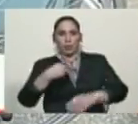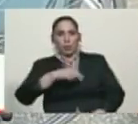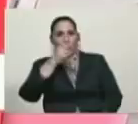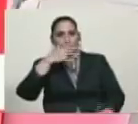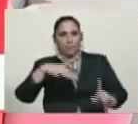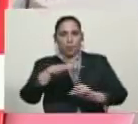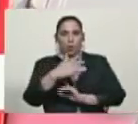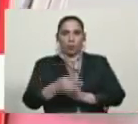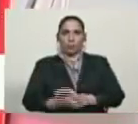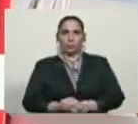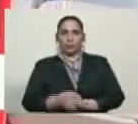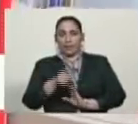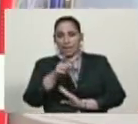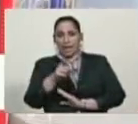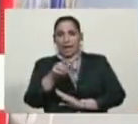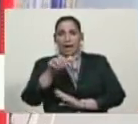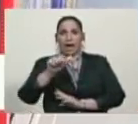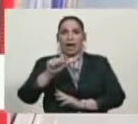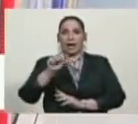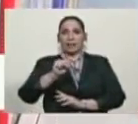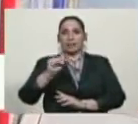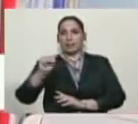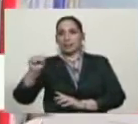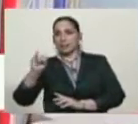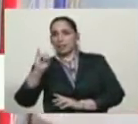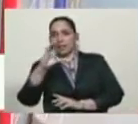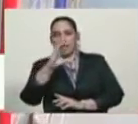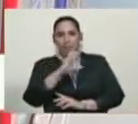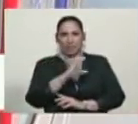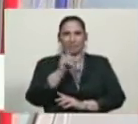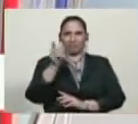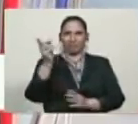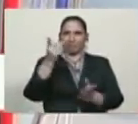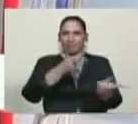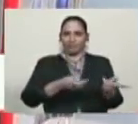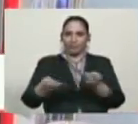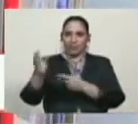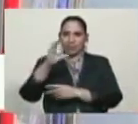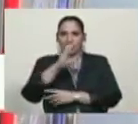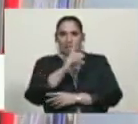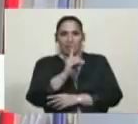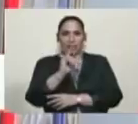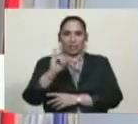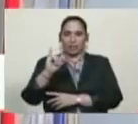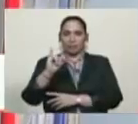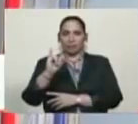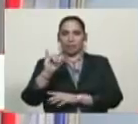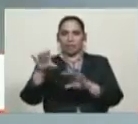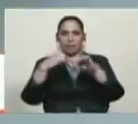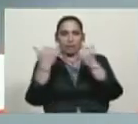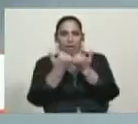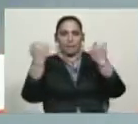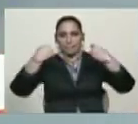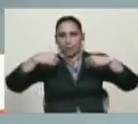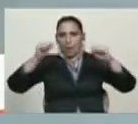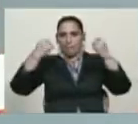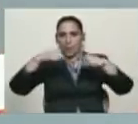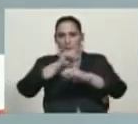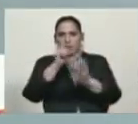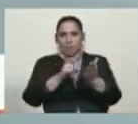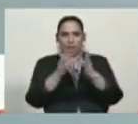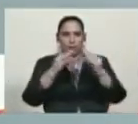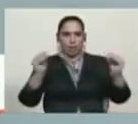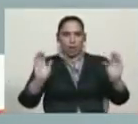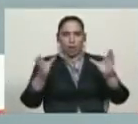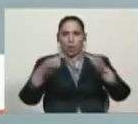así recibe para el centro diagnóstico integral para la sala de rehabilitación integral y para todo su